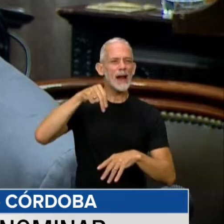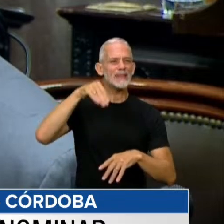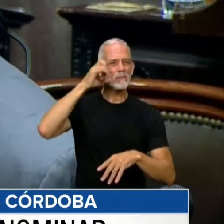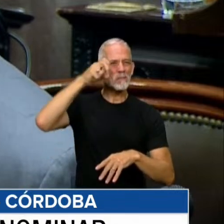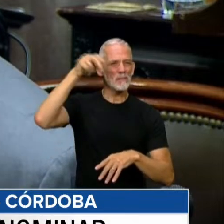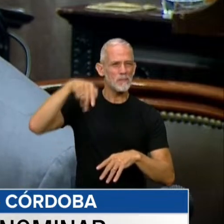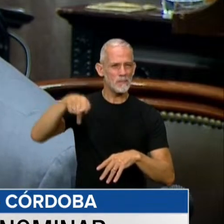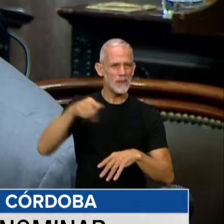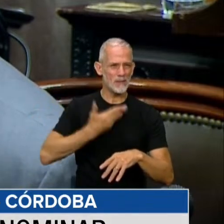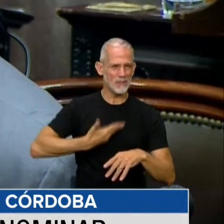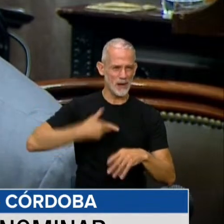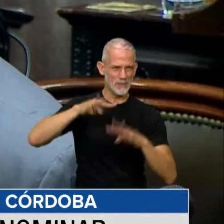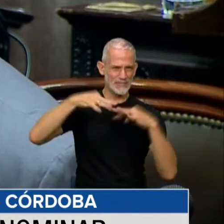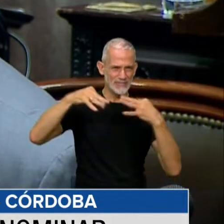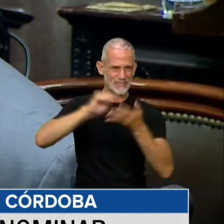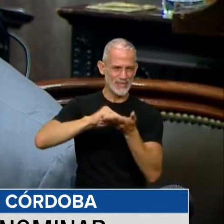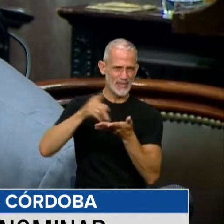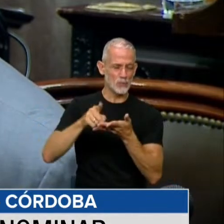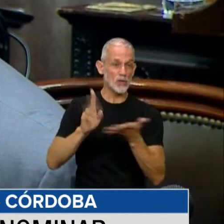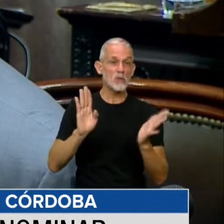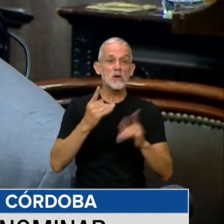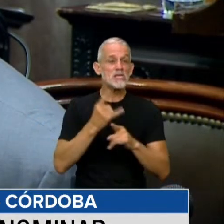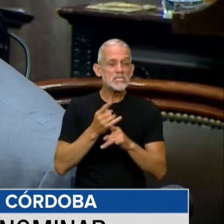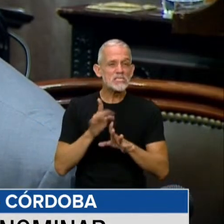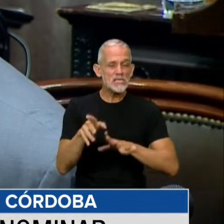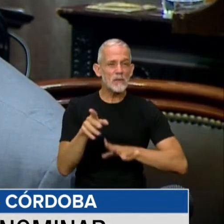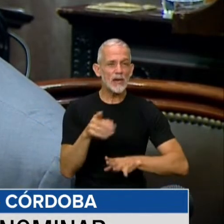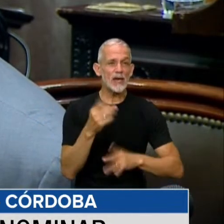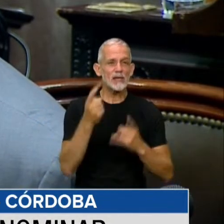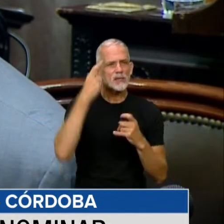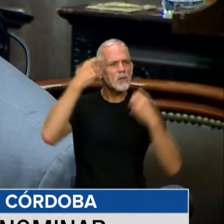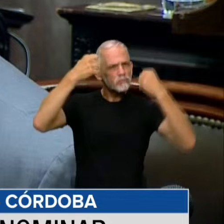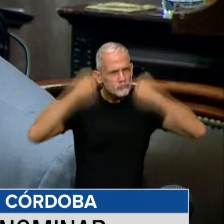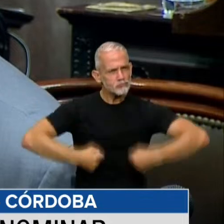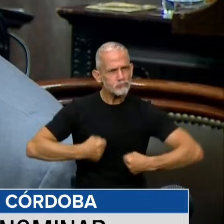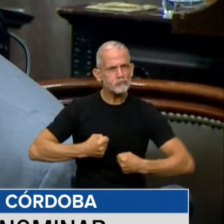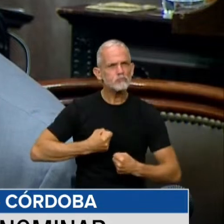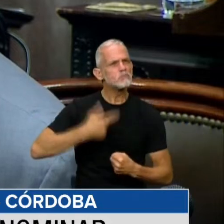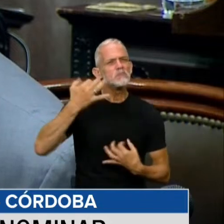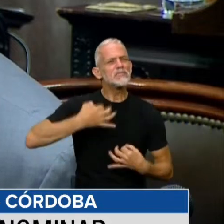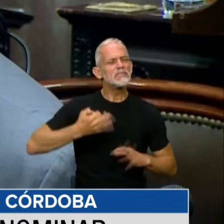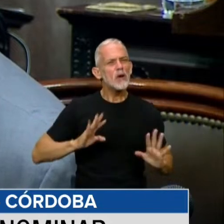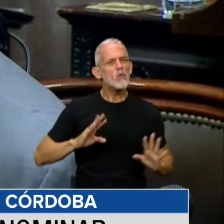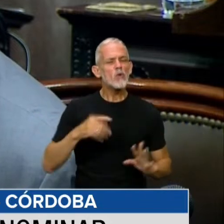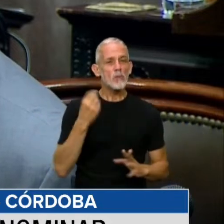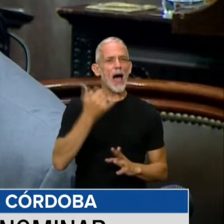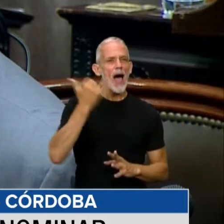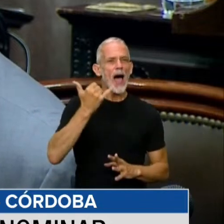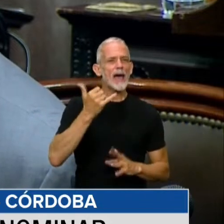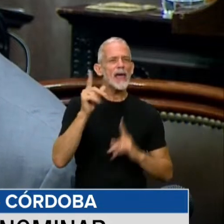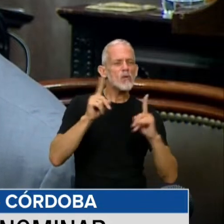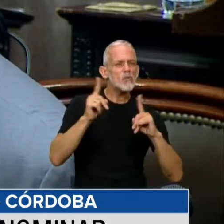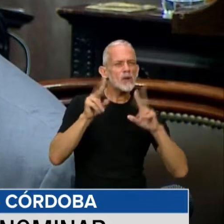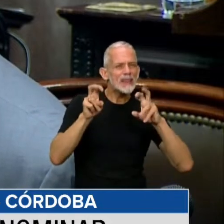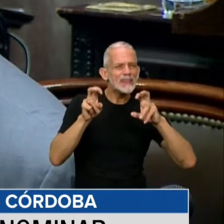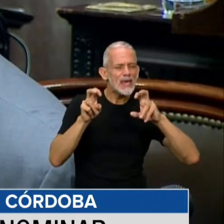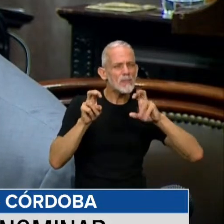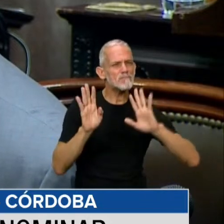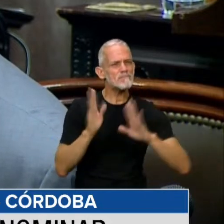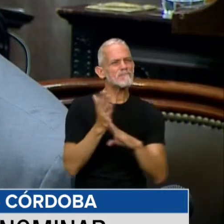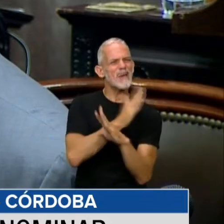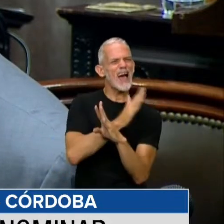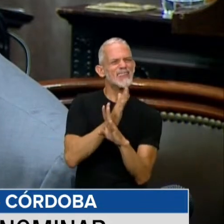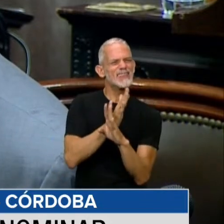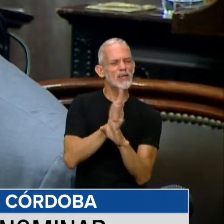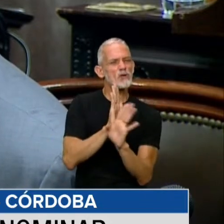del oficialismo, toda vez y un absoluto convencimiento de que hay alguna cuestión que